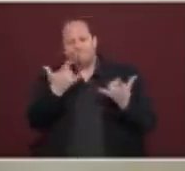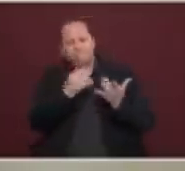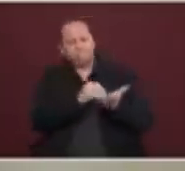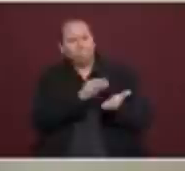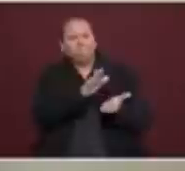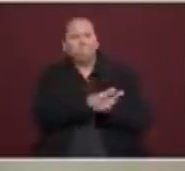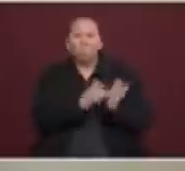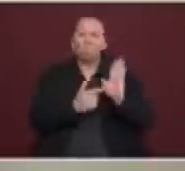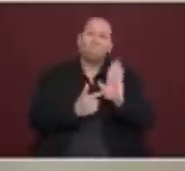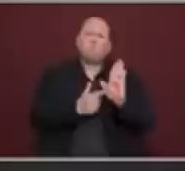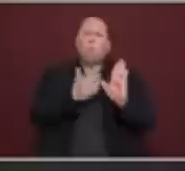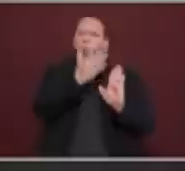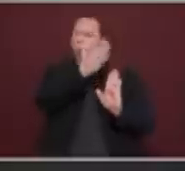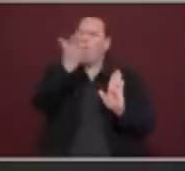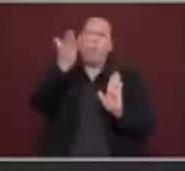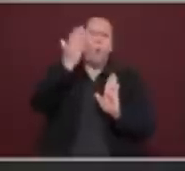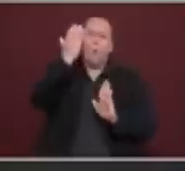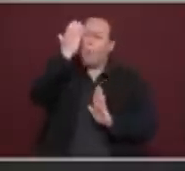público